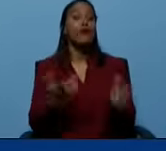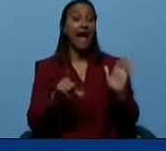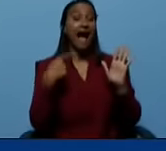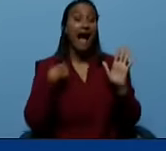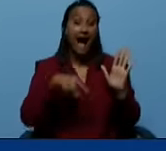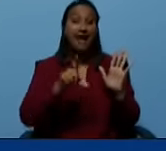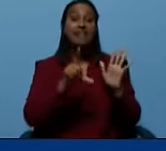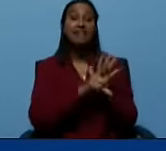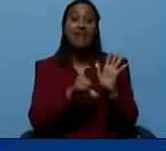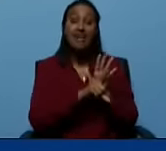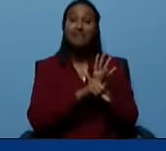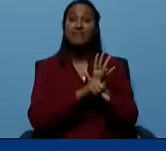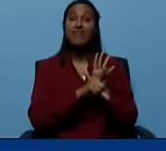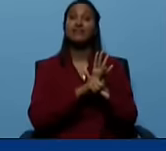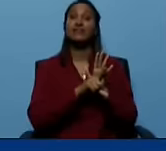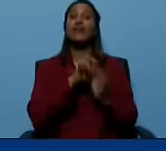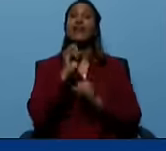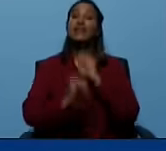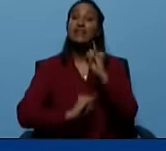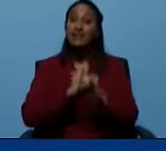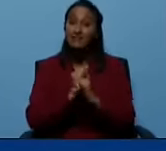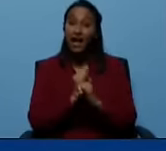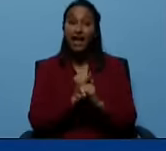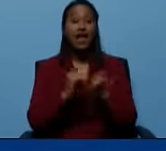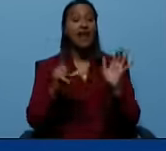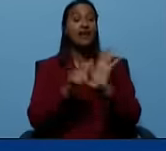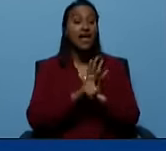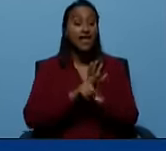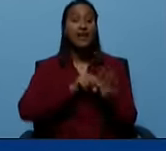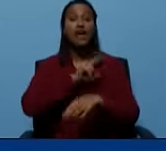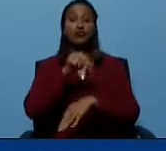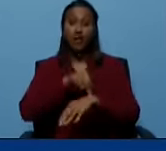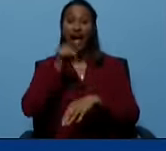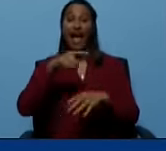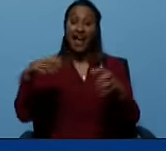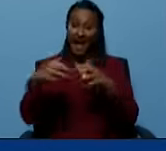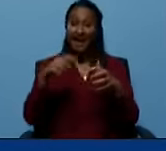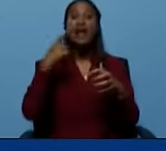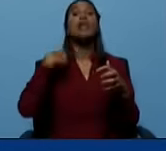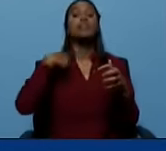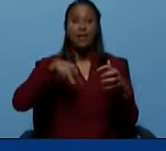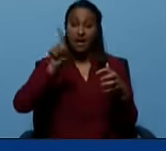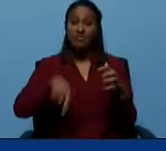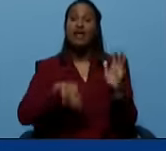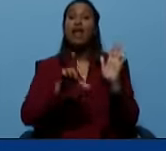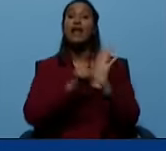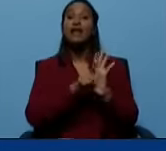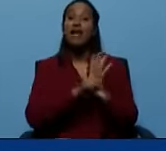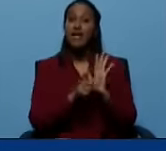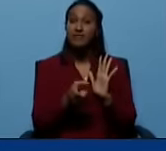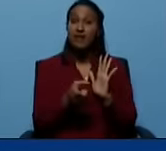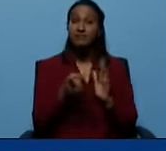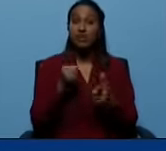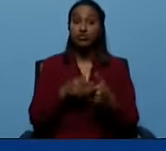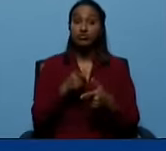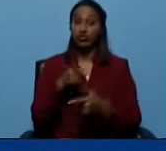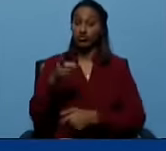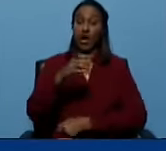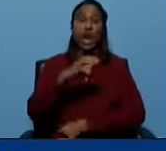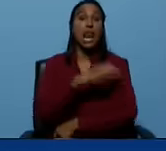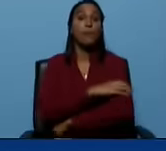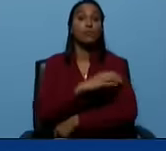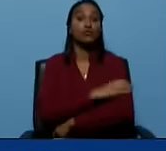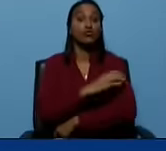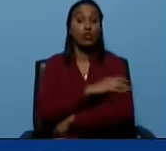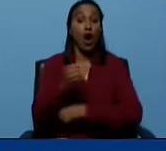Hasta las guerras tienen leyes internacionales. Y la derecha, la ultraderecha venezolana, apoyada por